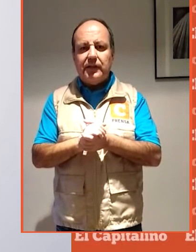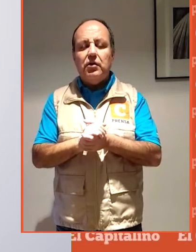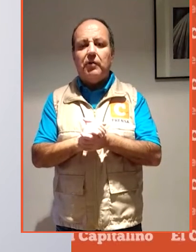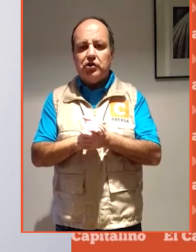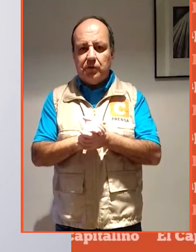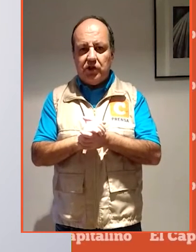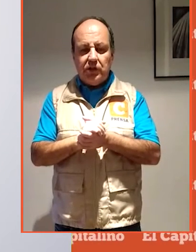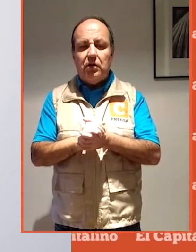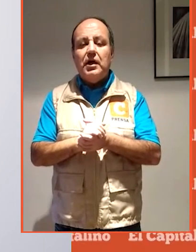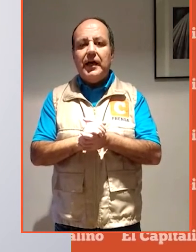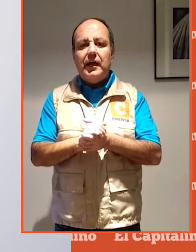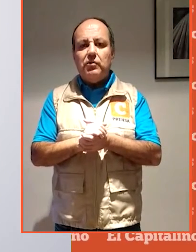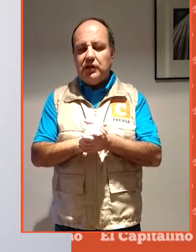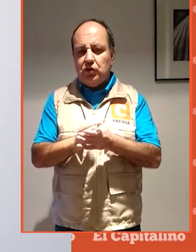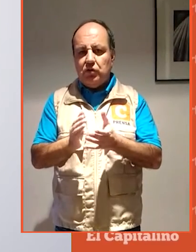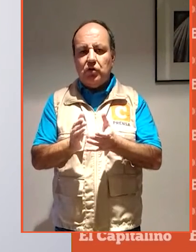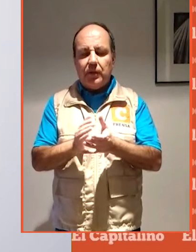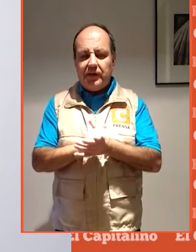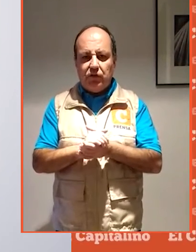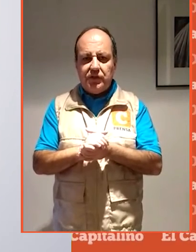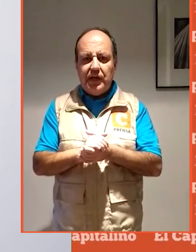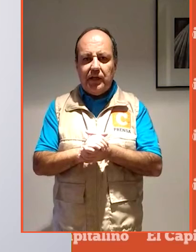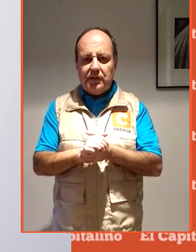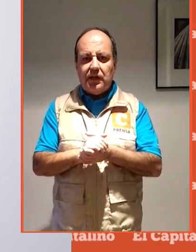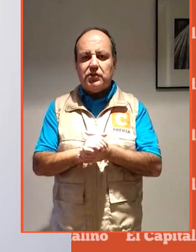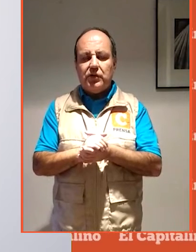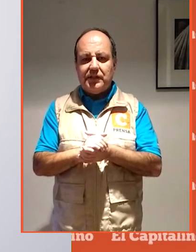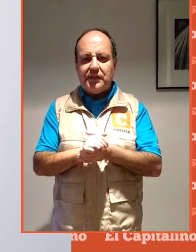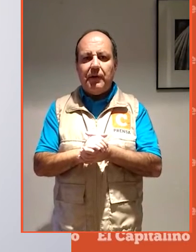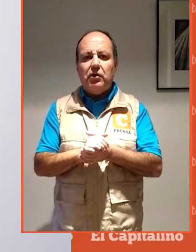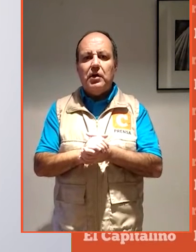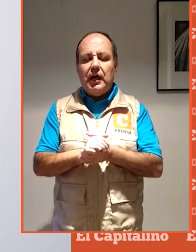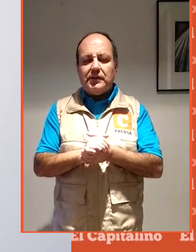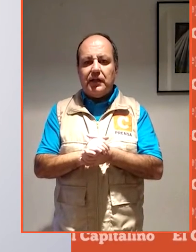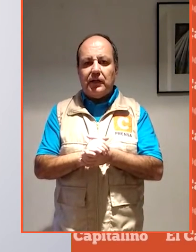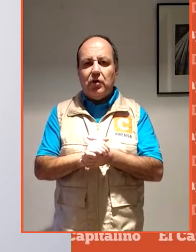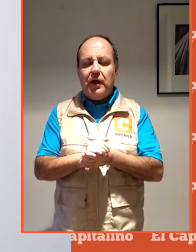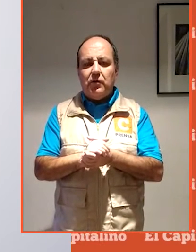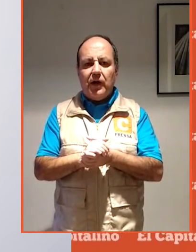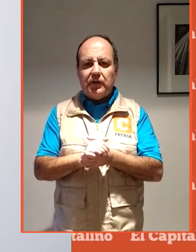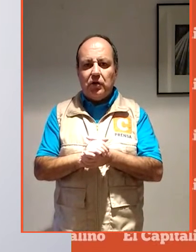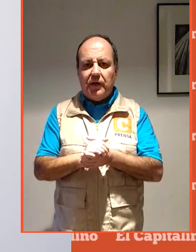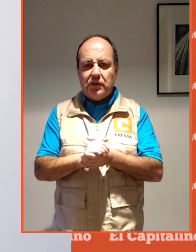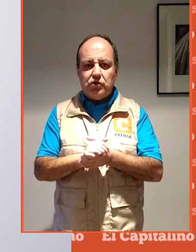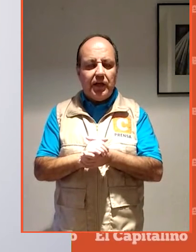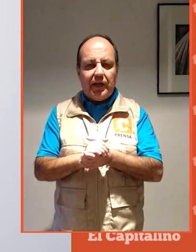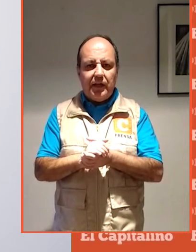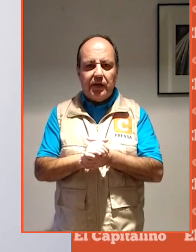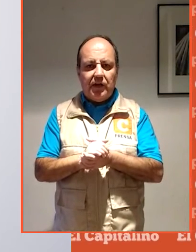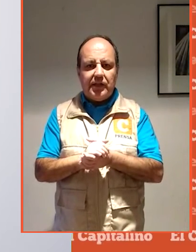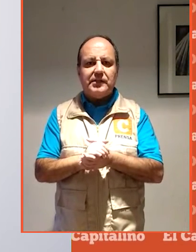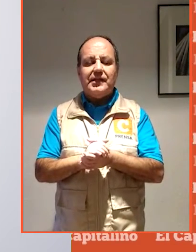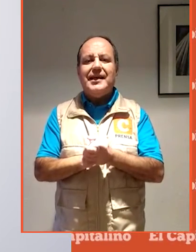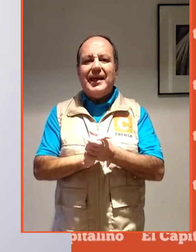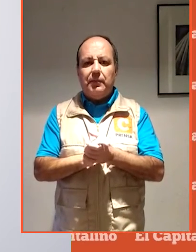del argentino Mauricio Pochettino. Era un hecho, no se había hecho oficial y se hizo este sábado, así que toma el lugar de Thomas Tuchel, a que